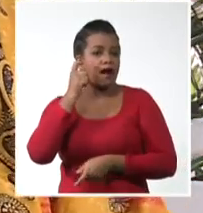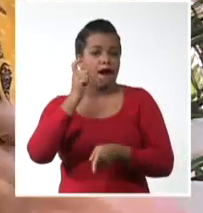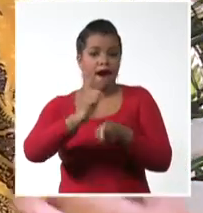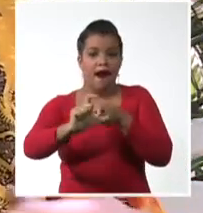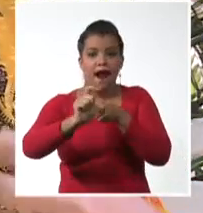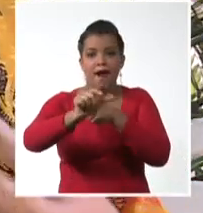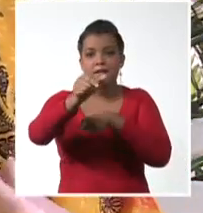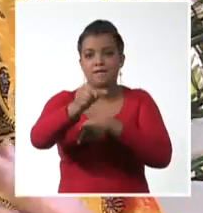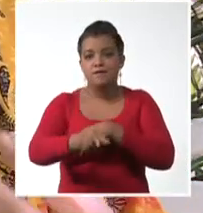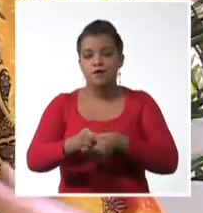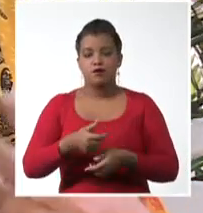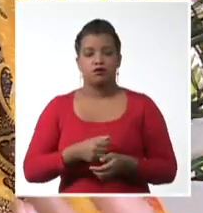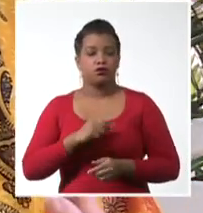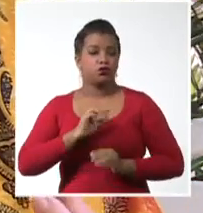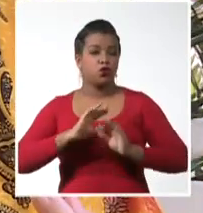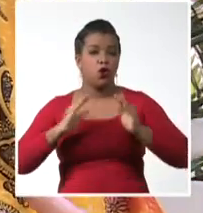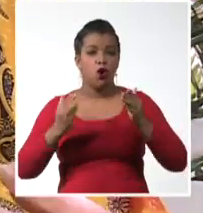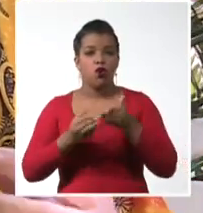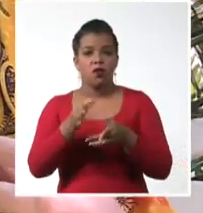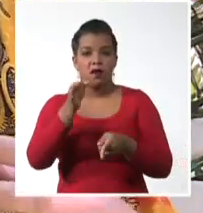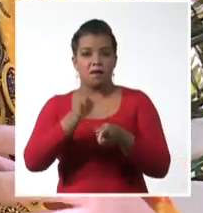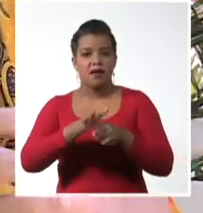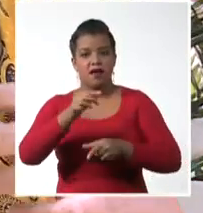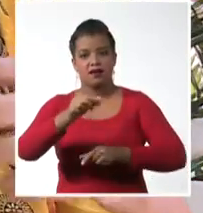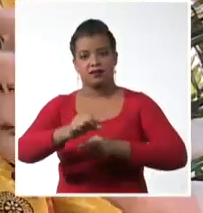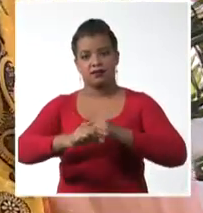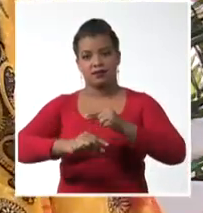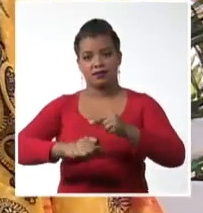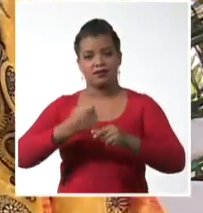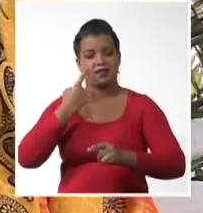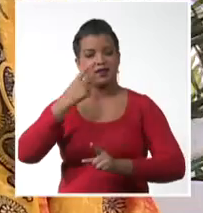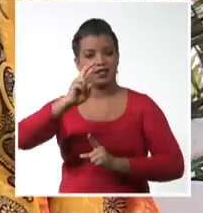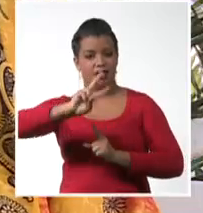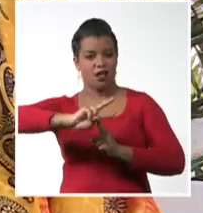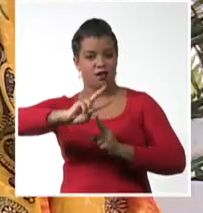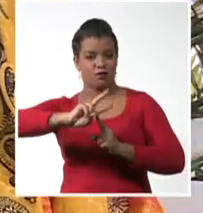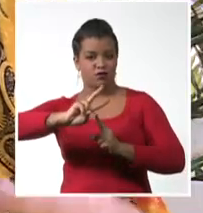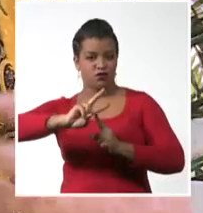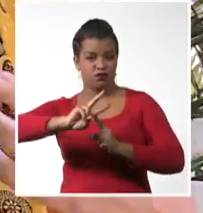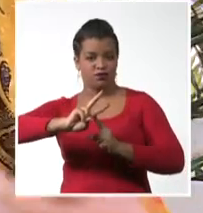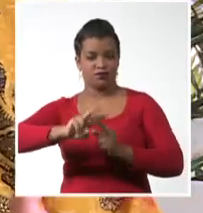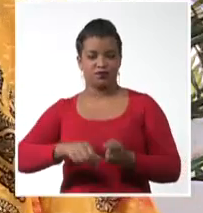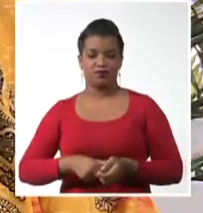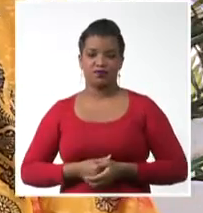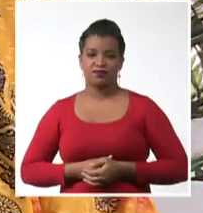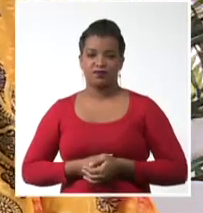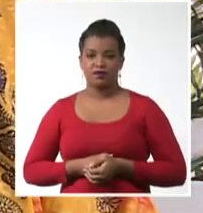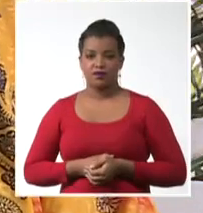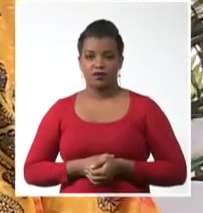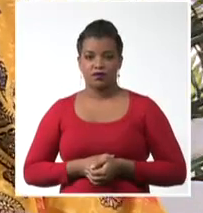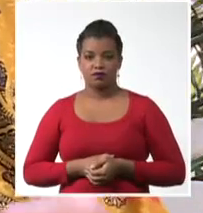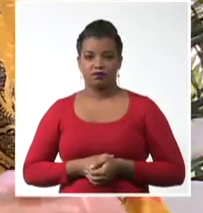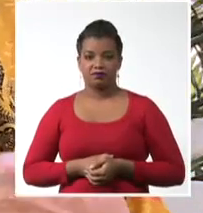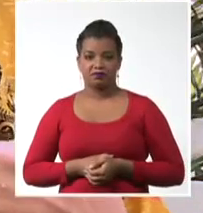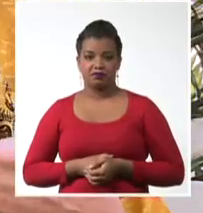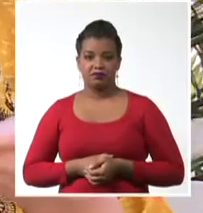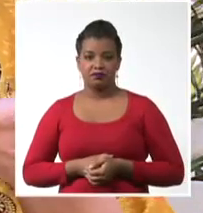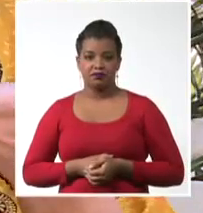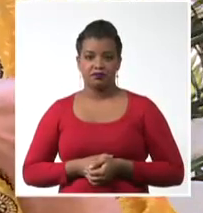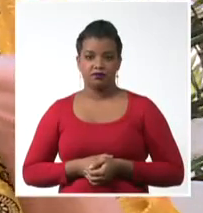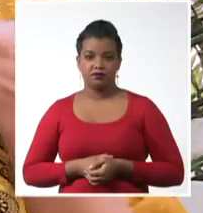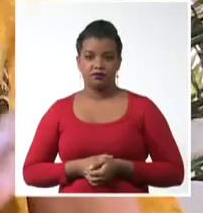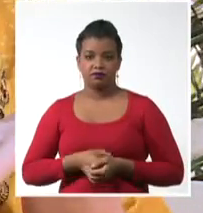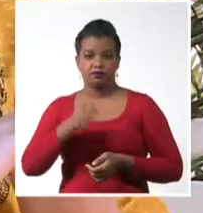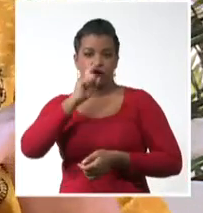campesinado, todo eso se empezó a reflejar en los programas que se hacían, en los dramatizados.